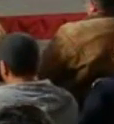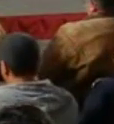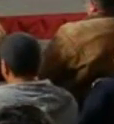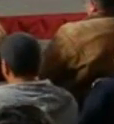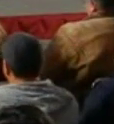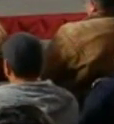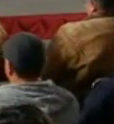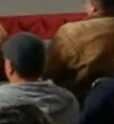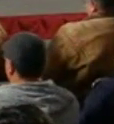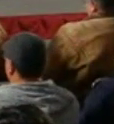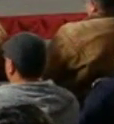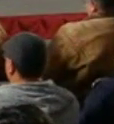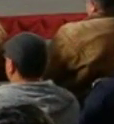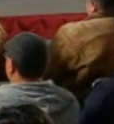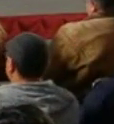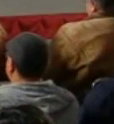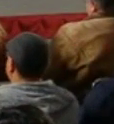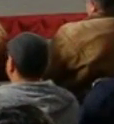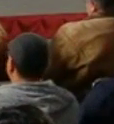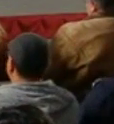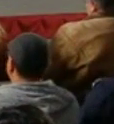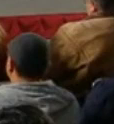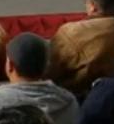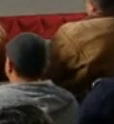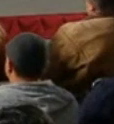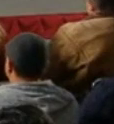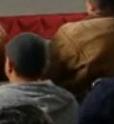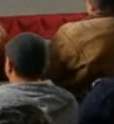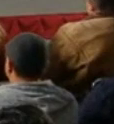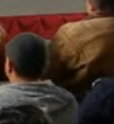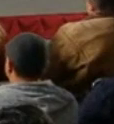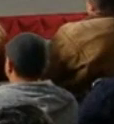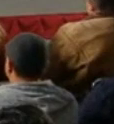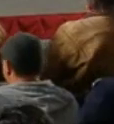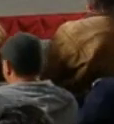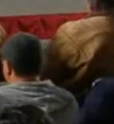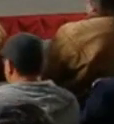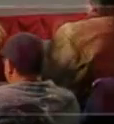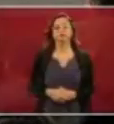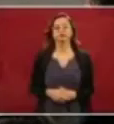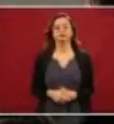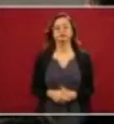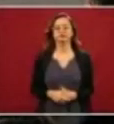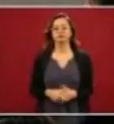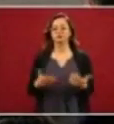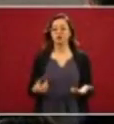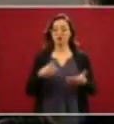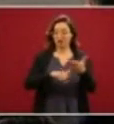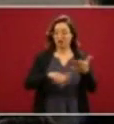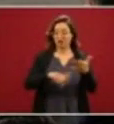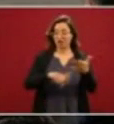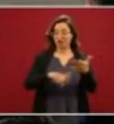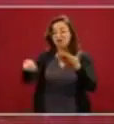afectan al funcionamiento de las distintas organizaciones gubernamentales, sociales o privadas.